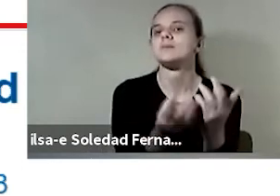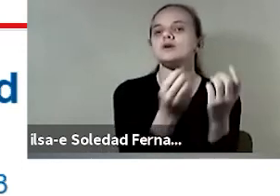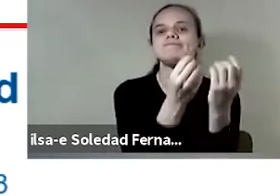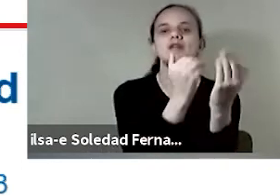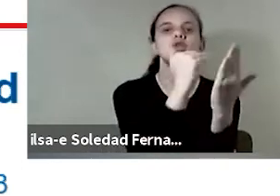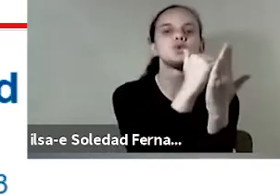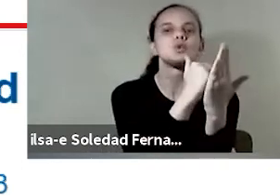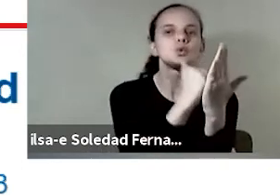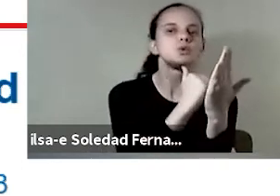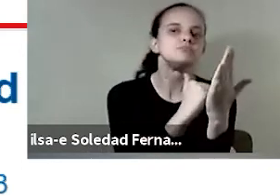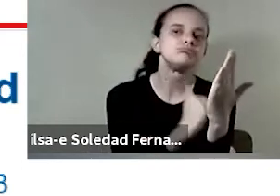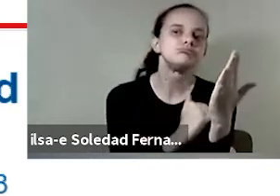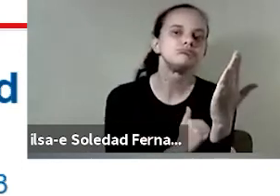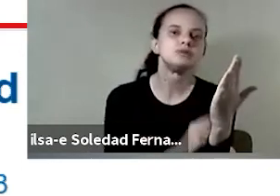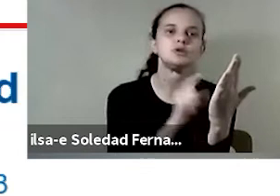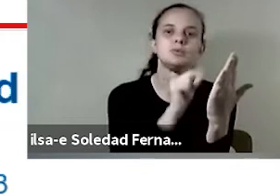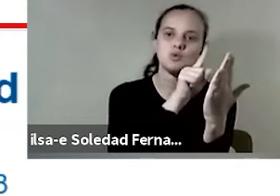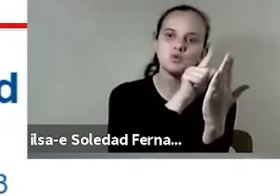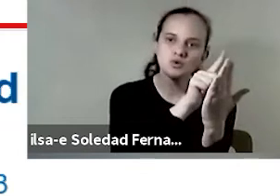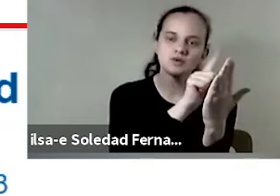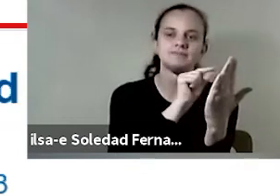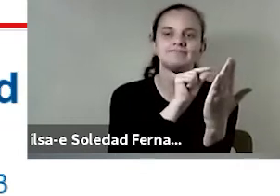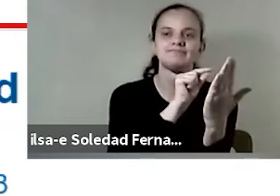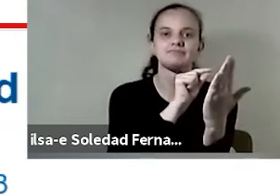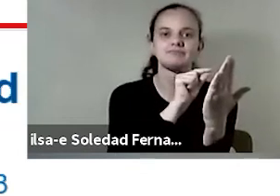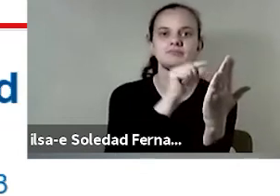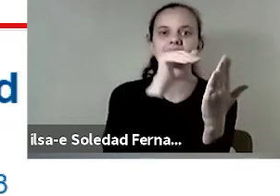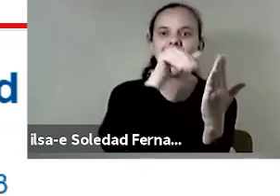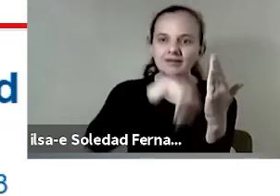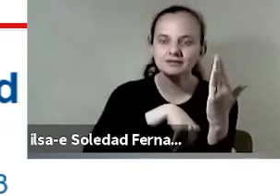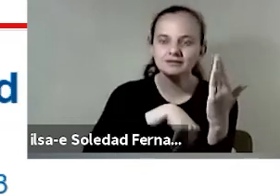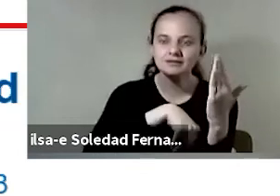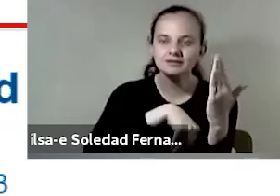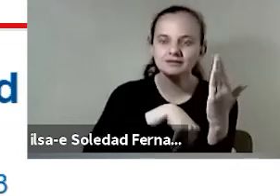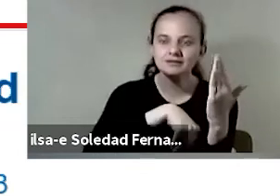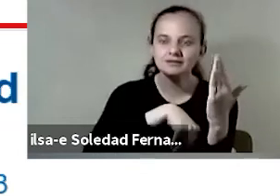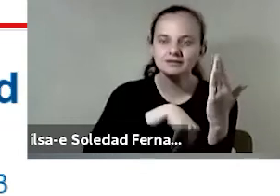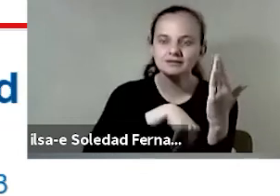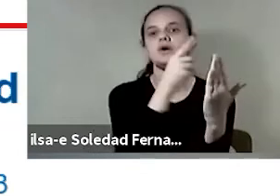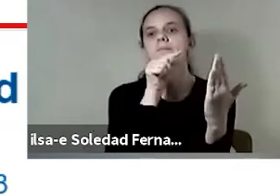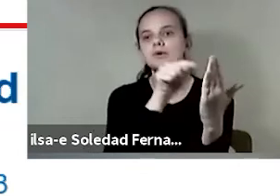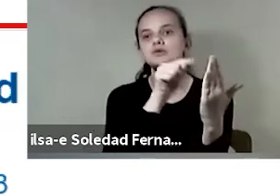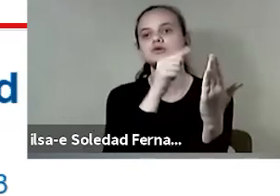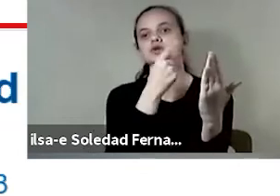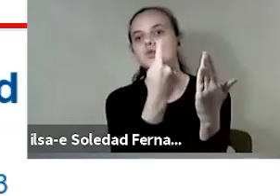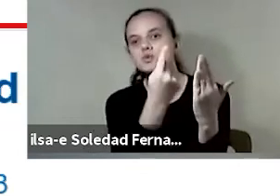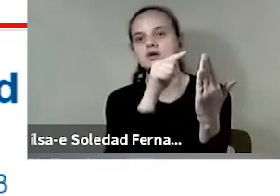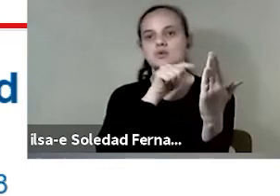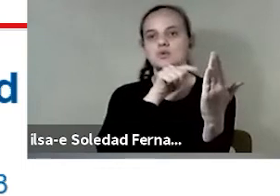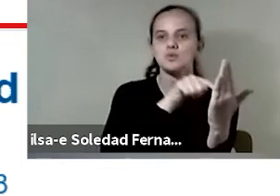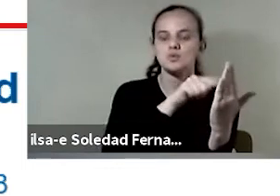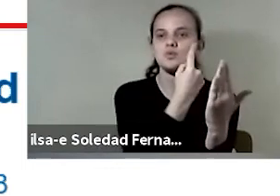que presenta es la información de una manera estructurada. Entonces vamos a tener el principio 1 con la pauta